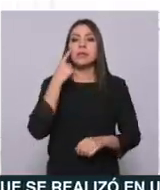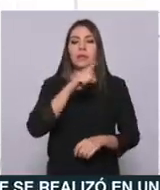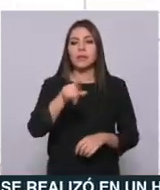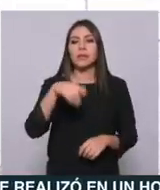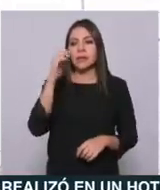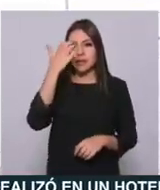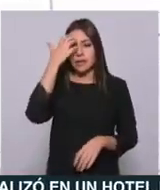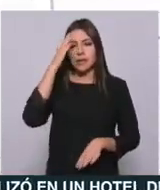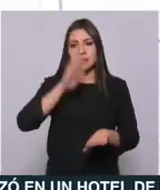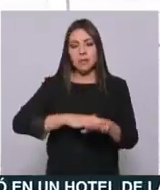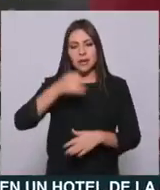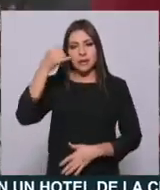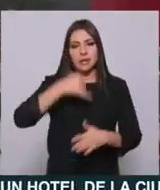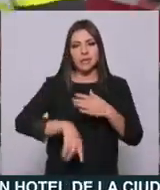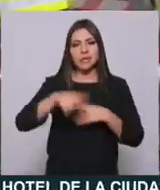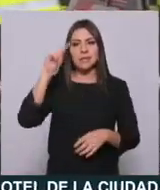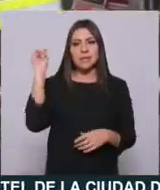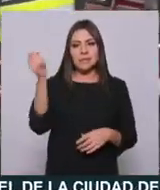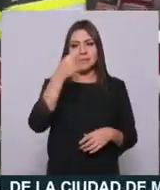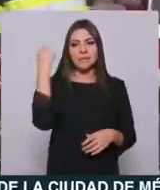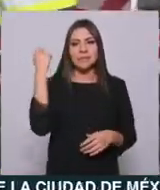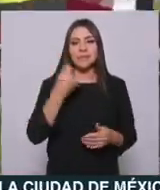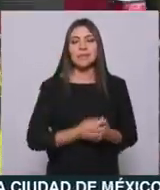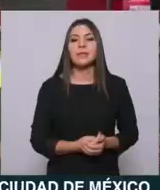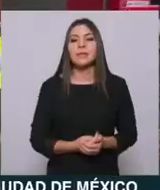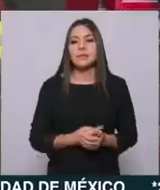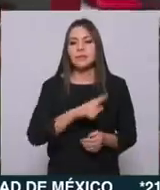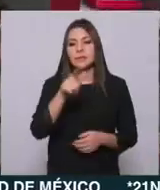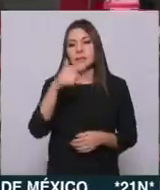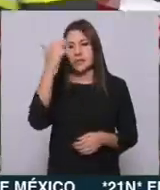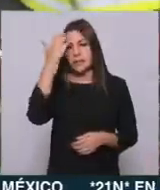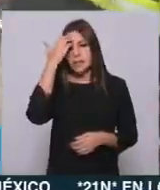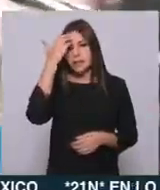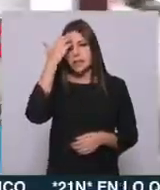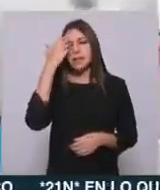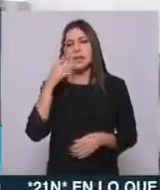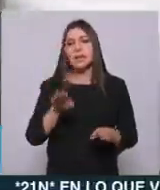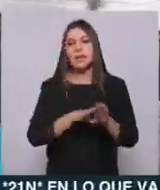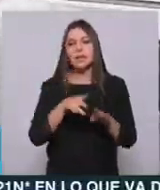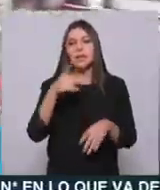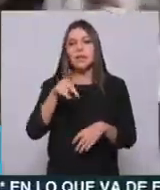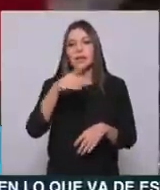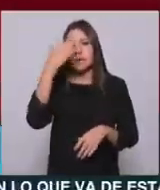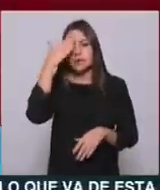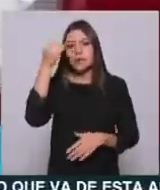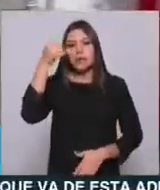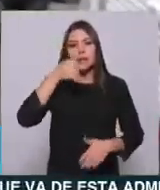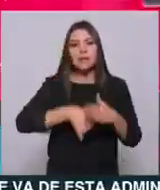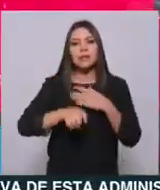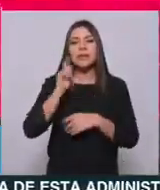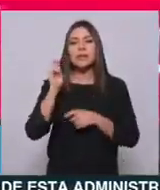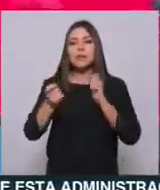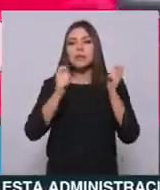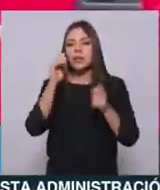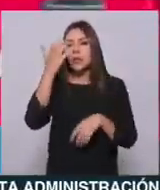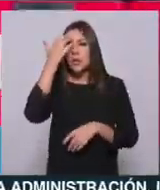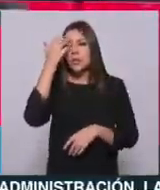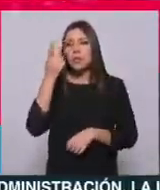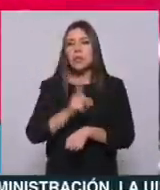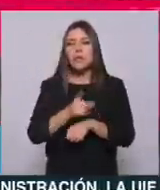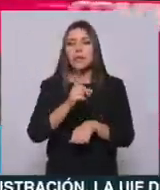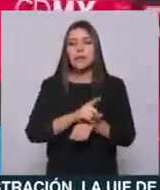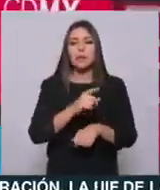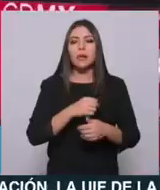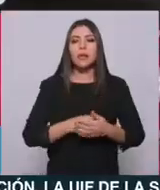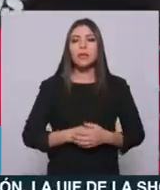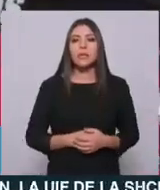conozcamos más la tecnología que nos puede ayudar, que conozcamos en las aulas y en el terreno de los hechos los conocimientos empíricos y científicos que nos pueden ayudar día a día.